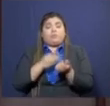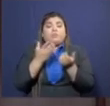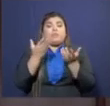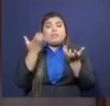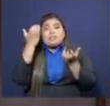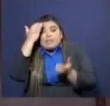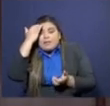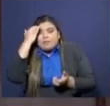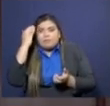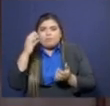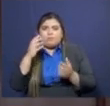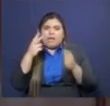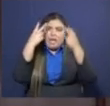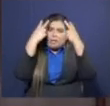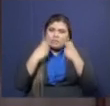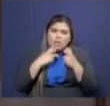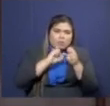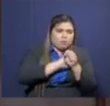de acuerdo a la población.